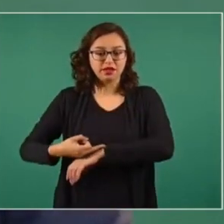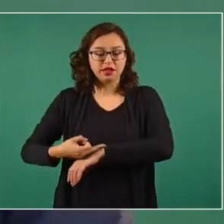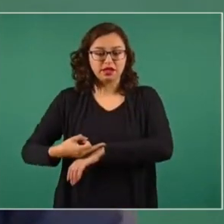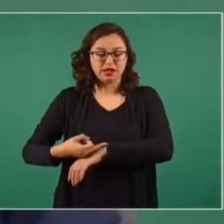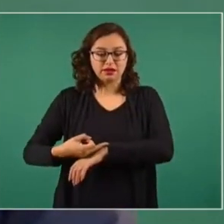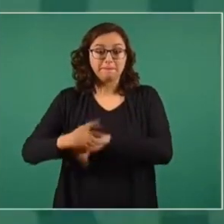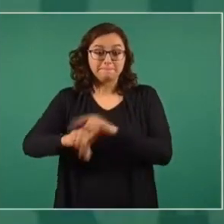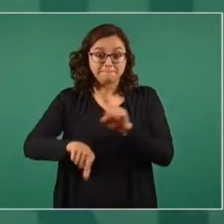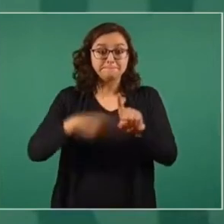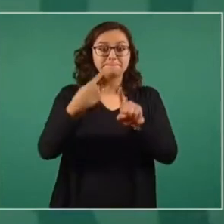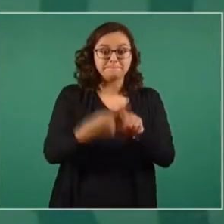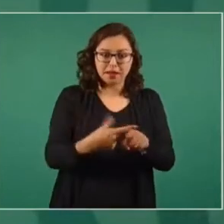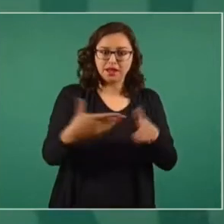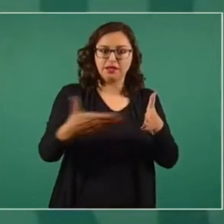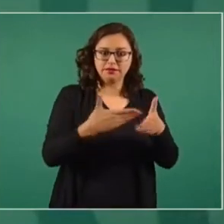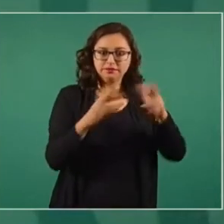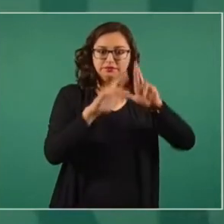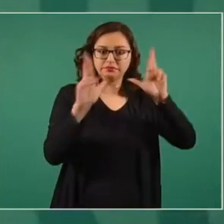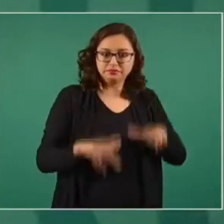enseres.